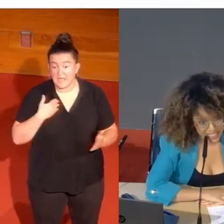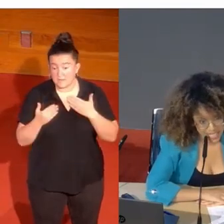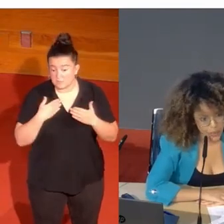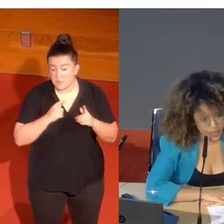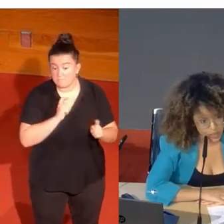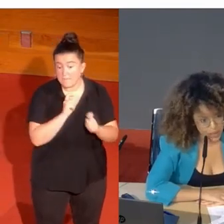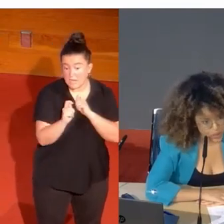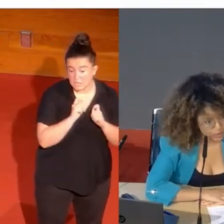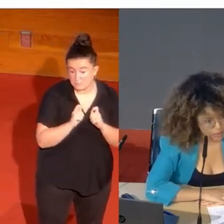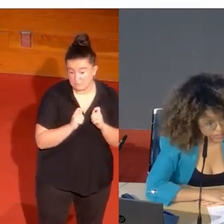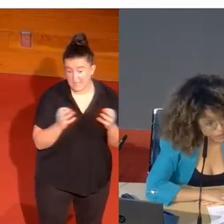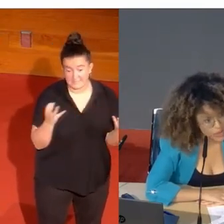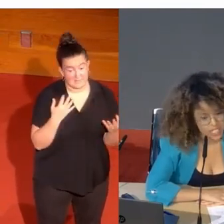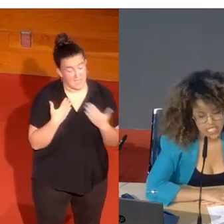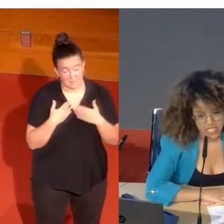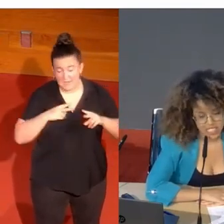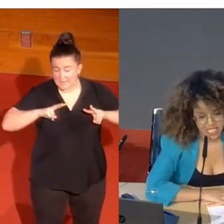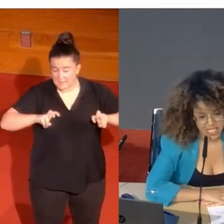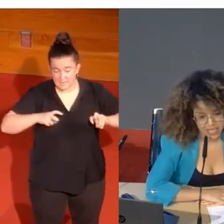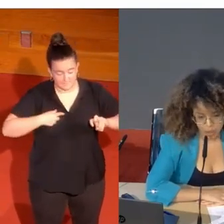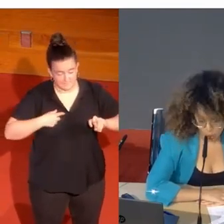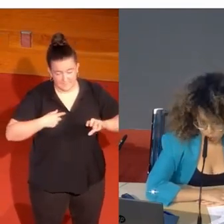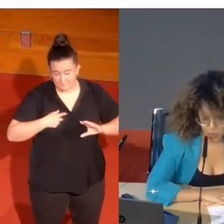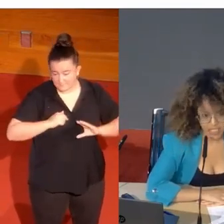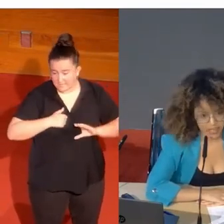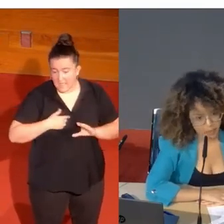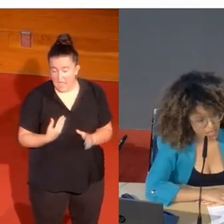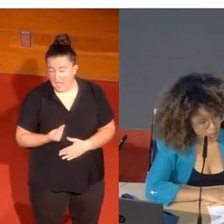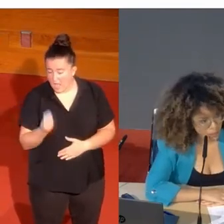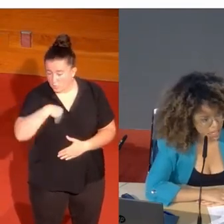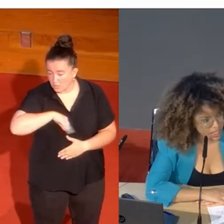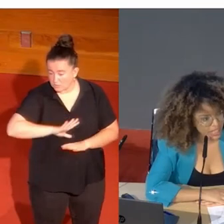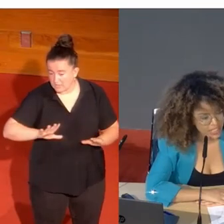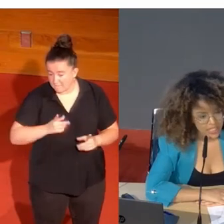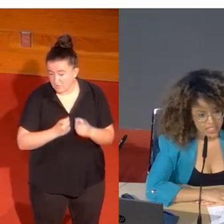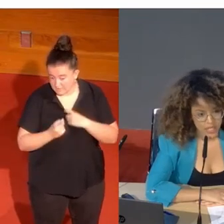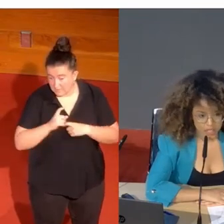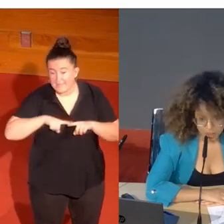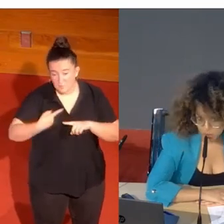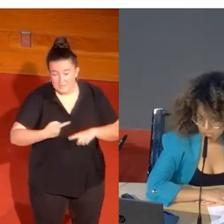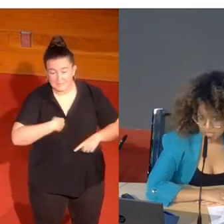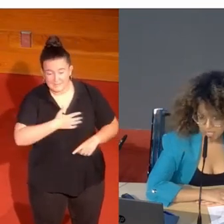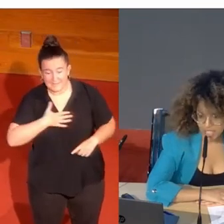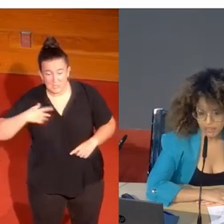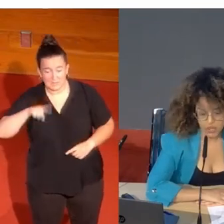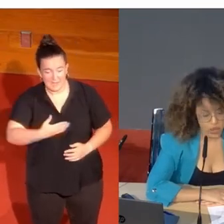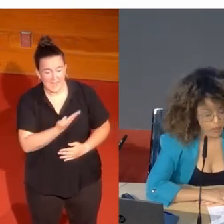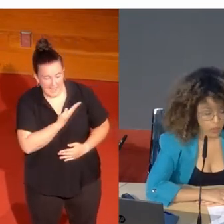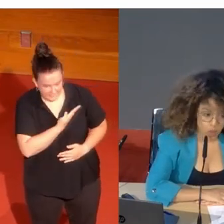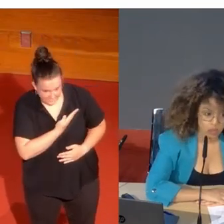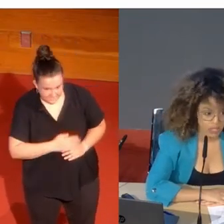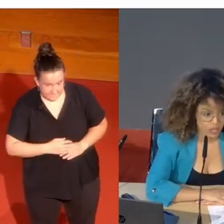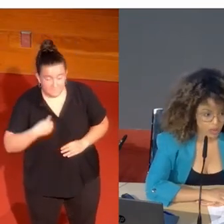hablar de los grandes agujeros negros inform eh También luego me gustaría también pasar por gaza creo que tenemos que que